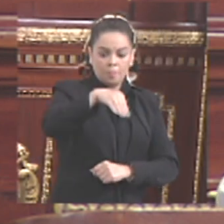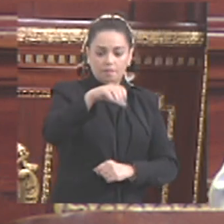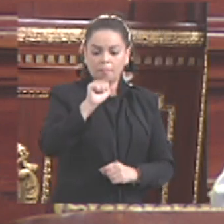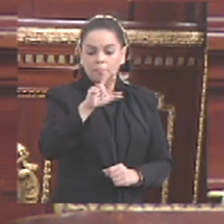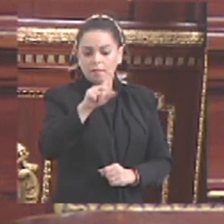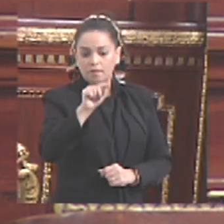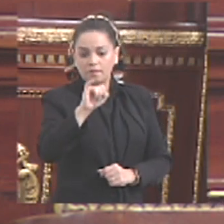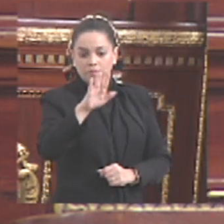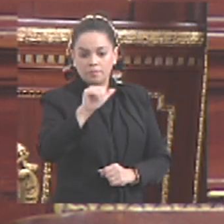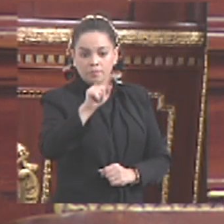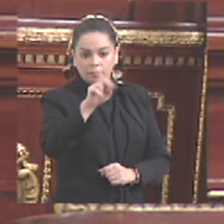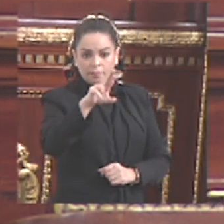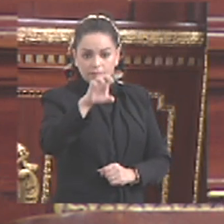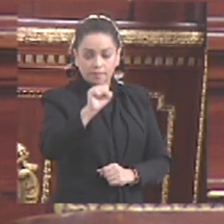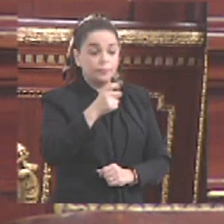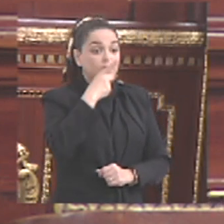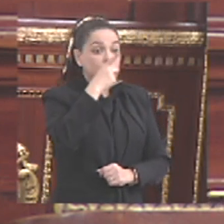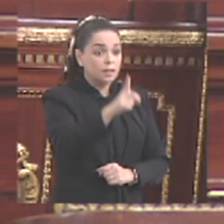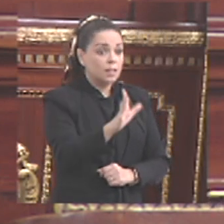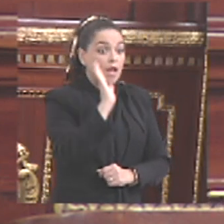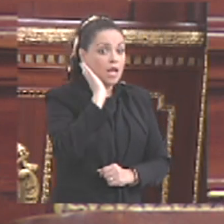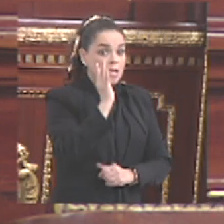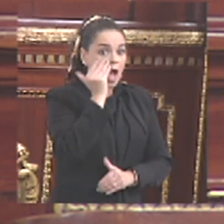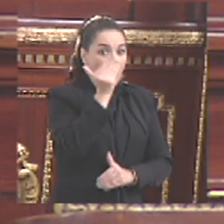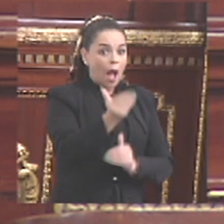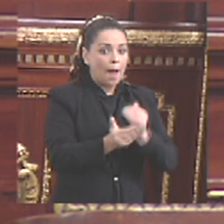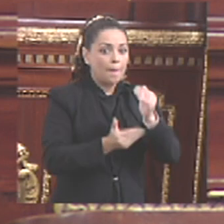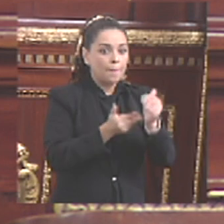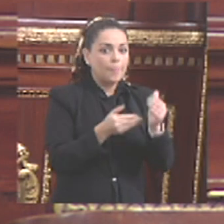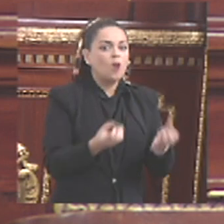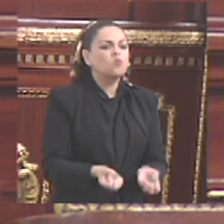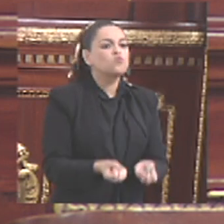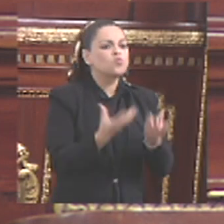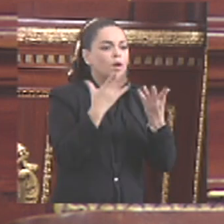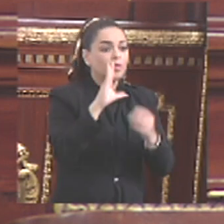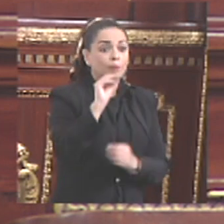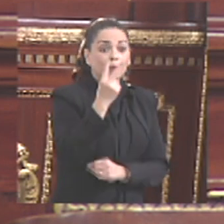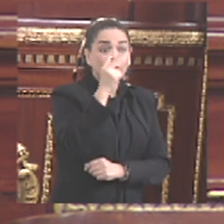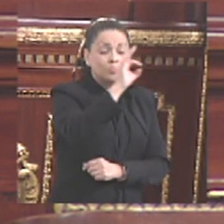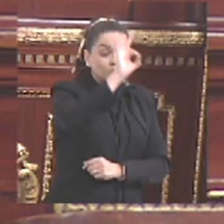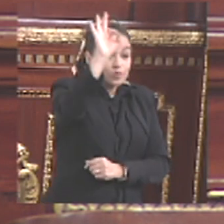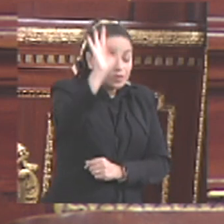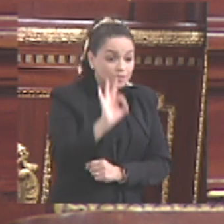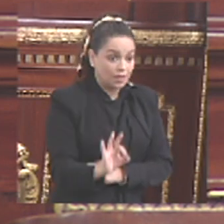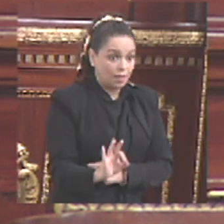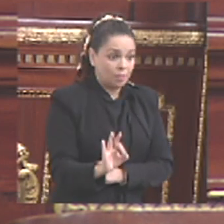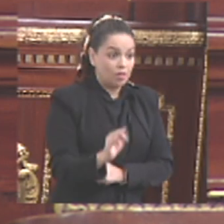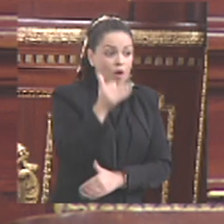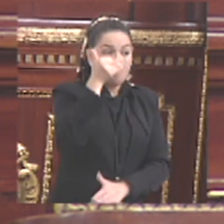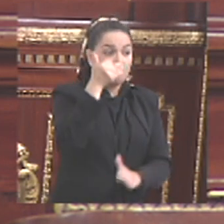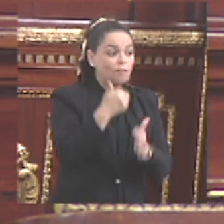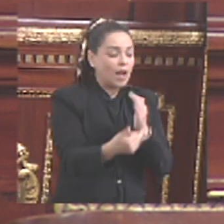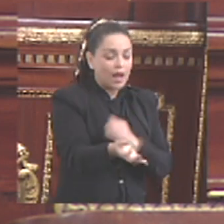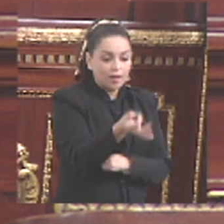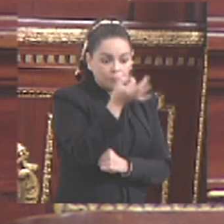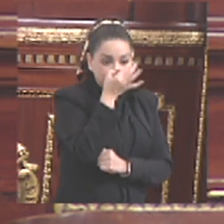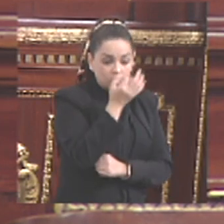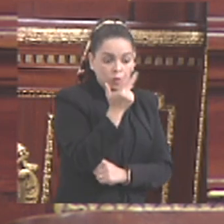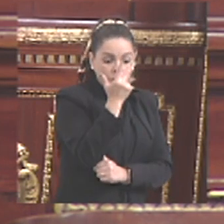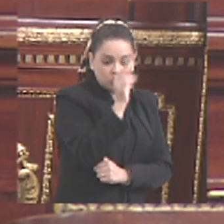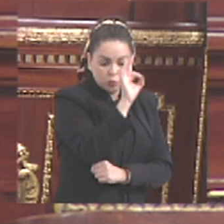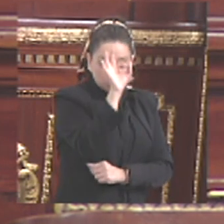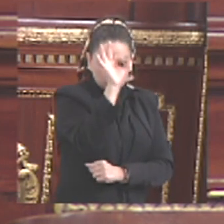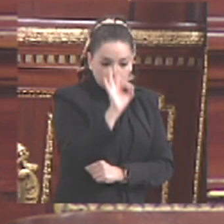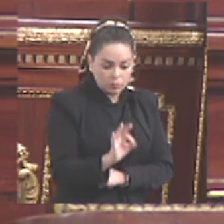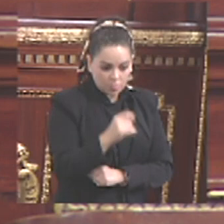hemos alcanzado ya un avance del 92% en este proceso y tan solo resta un 8% para lograr